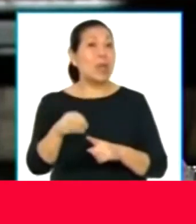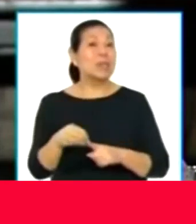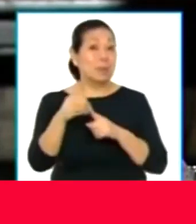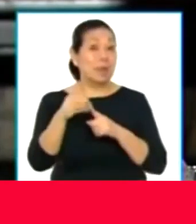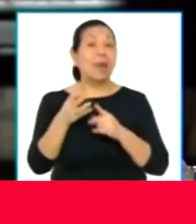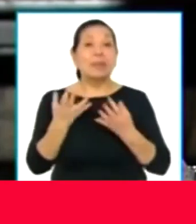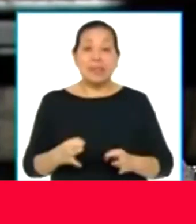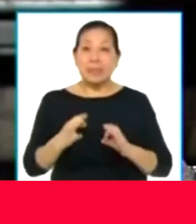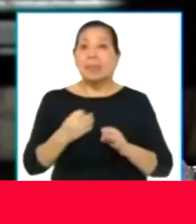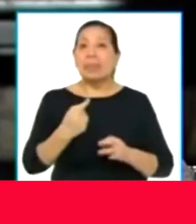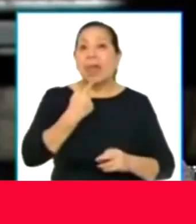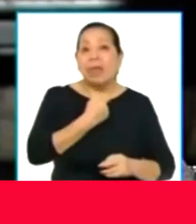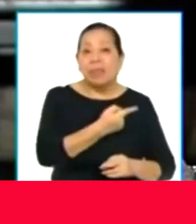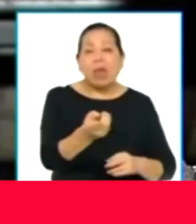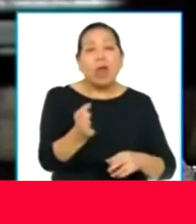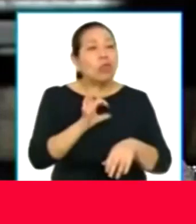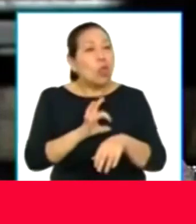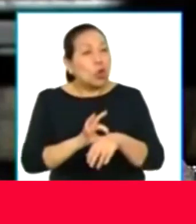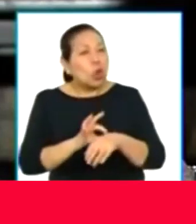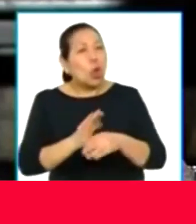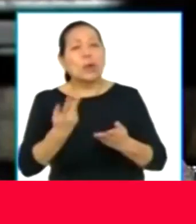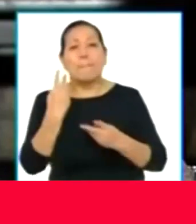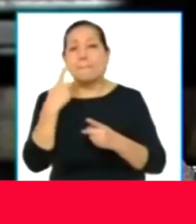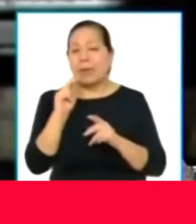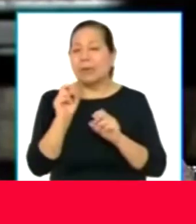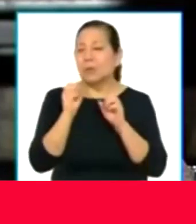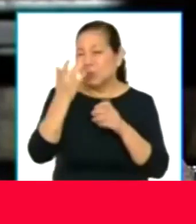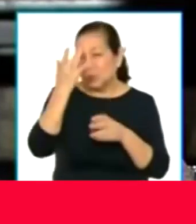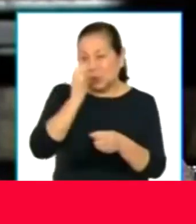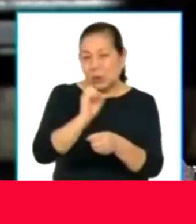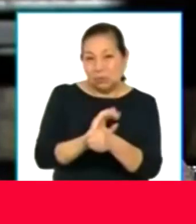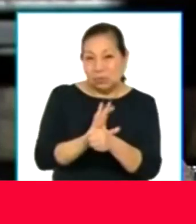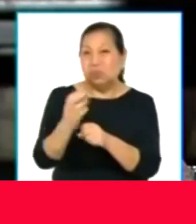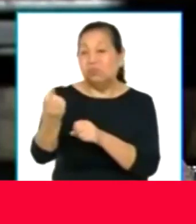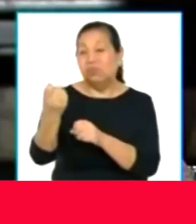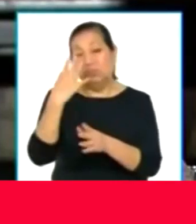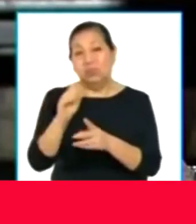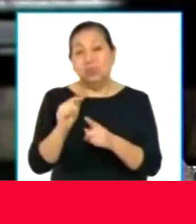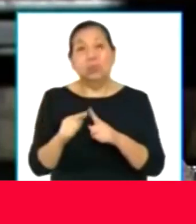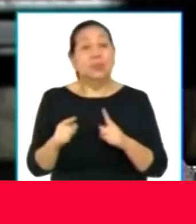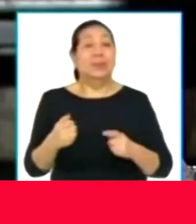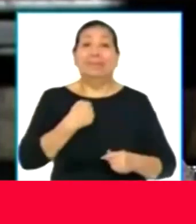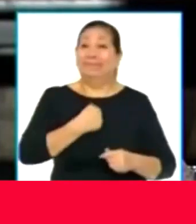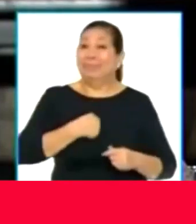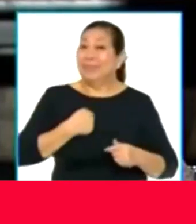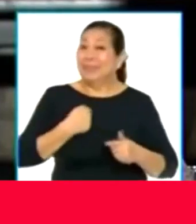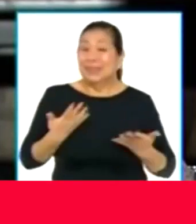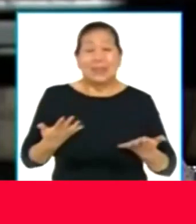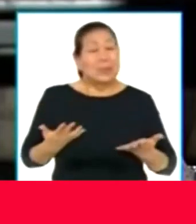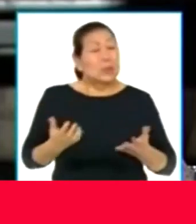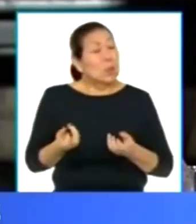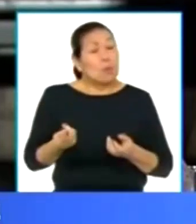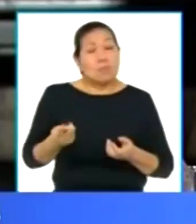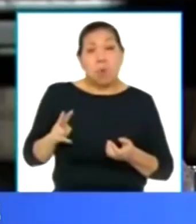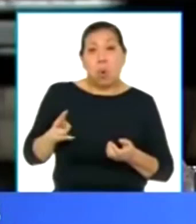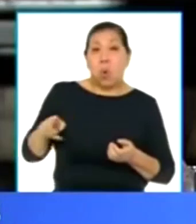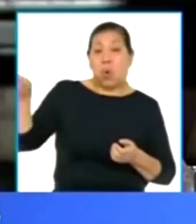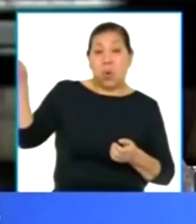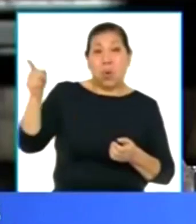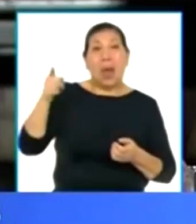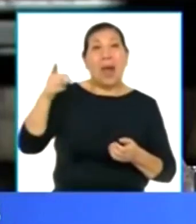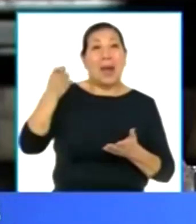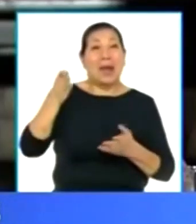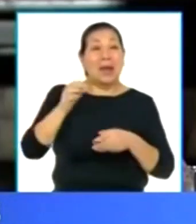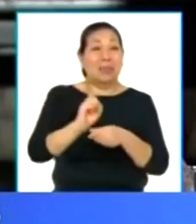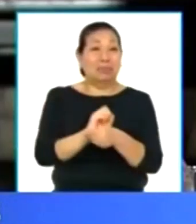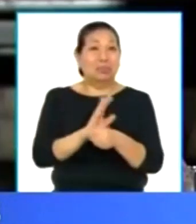están recomendando que para evitar contagiarnos de estas variantes que lamentablemente también han ingresado a nuestro